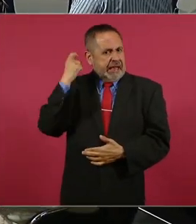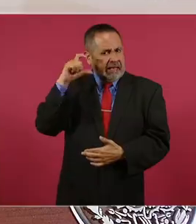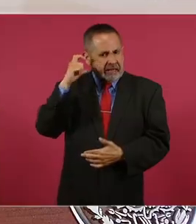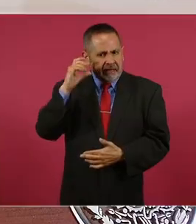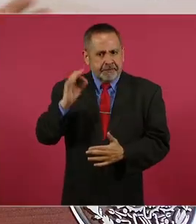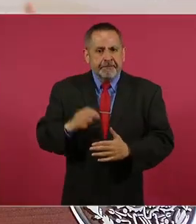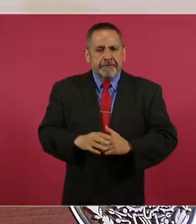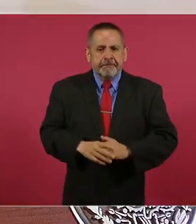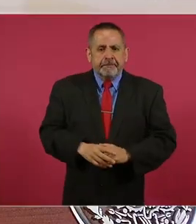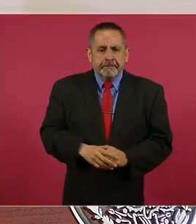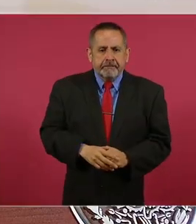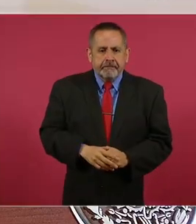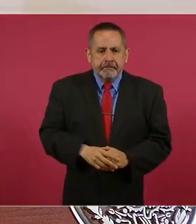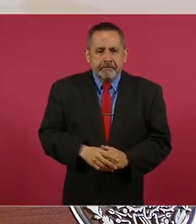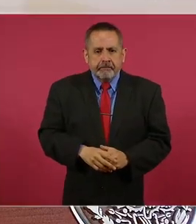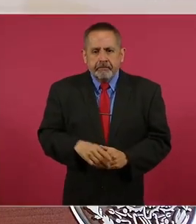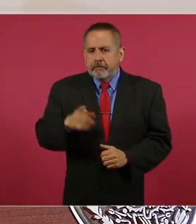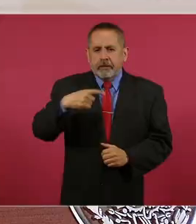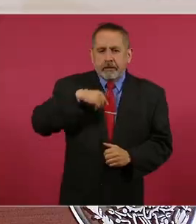para que no vayan a pensar que